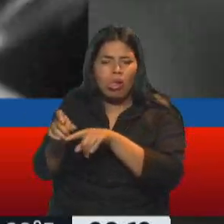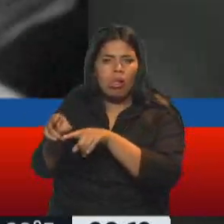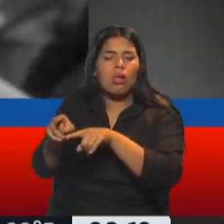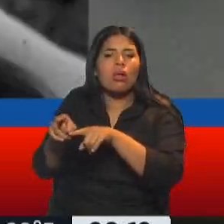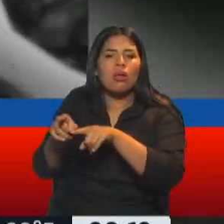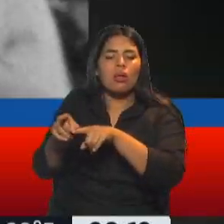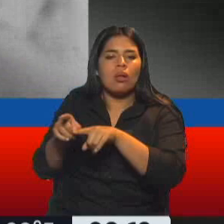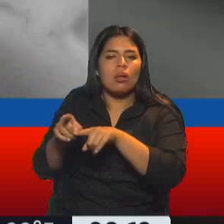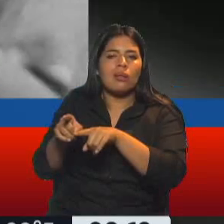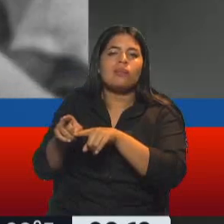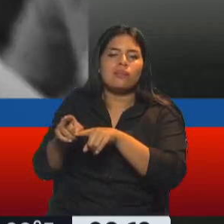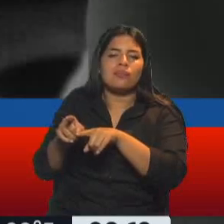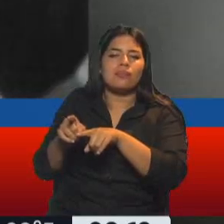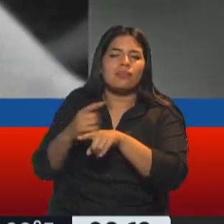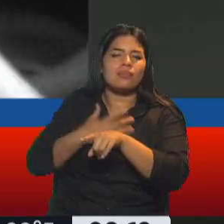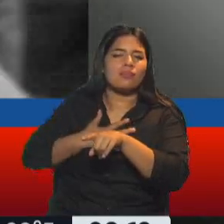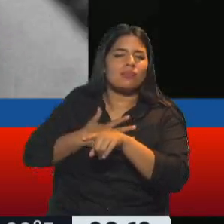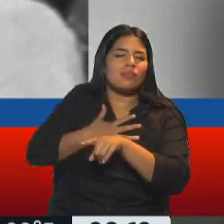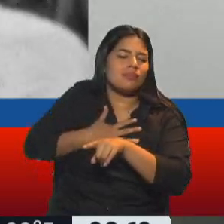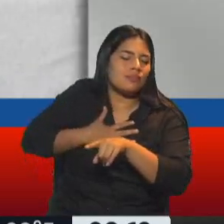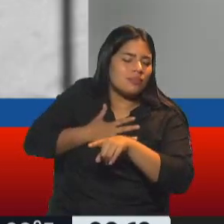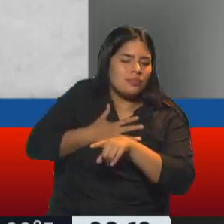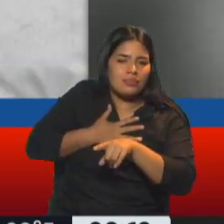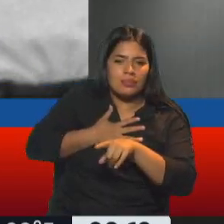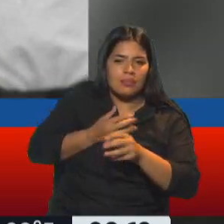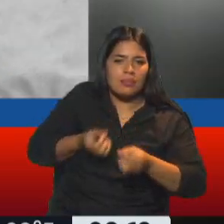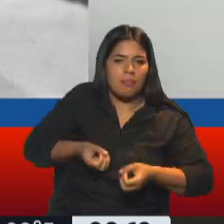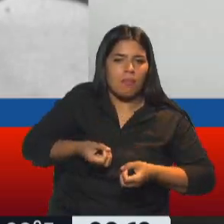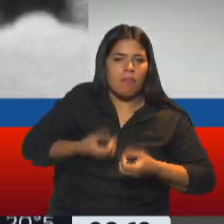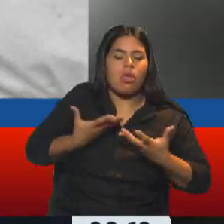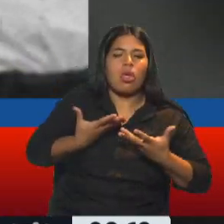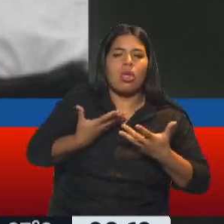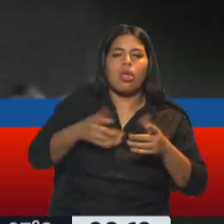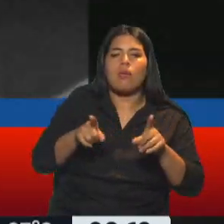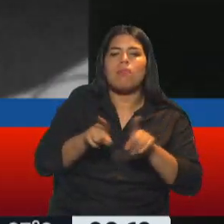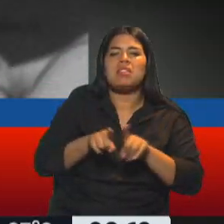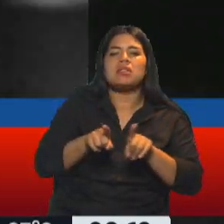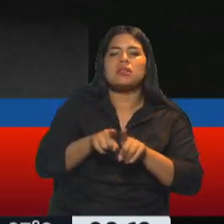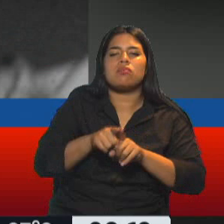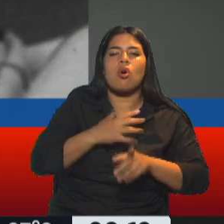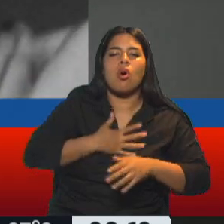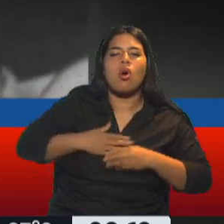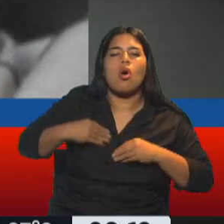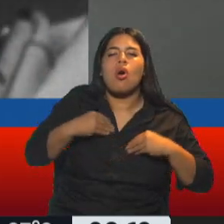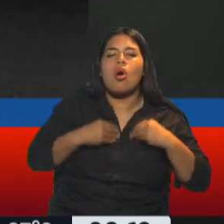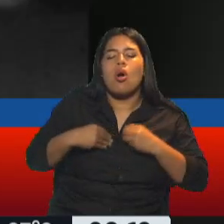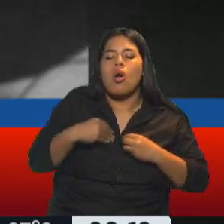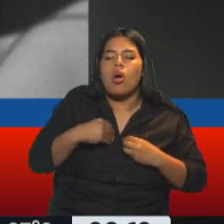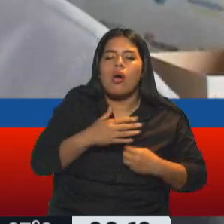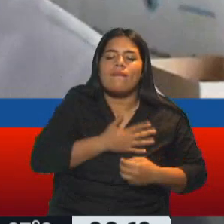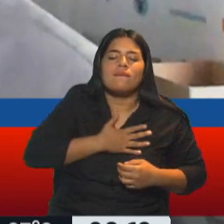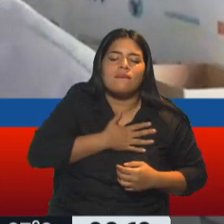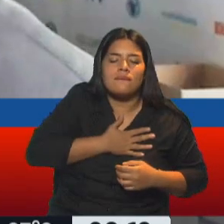no podemos transferir en palabras lo que nos pasaba por el alma y por el corazón.